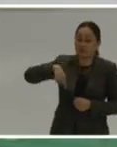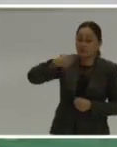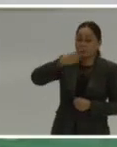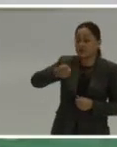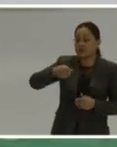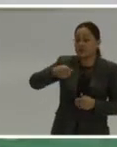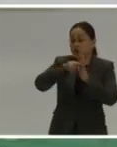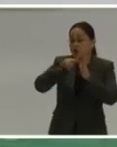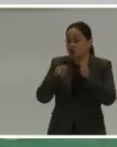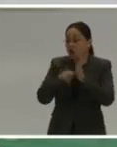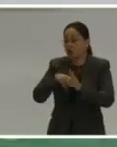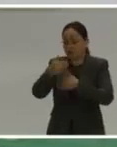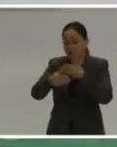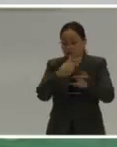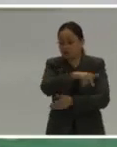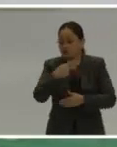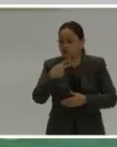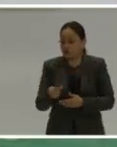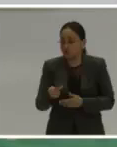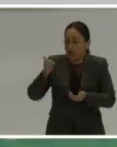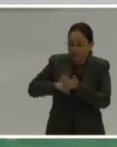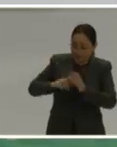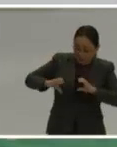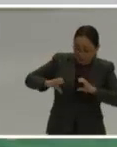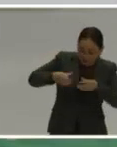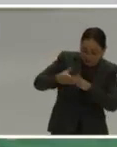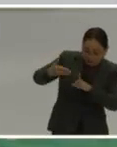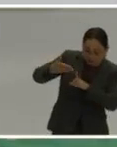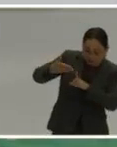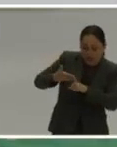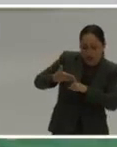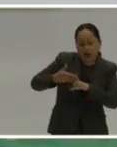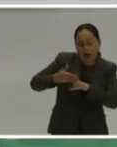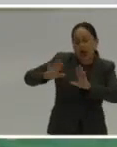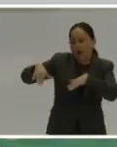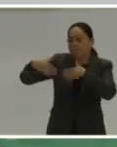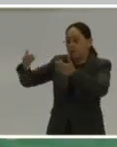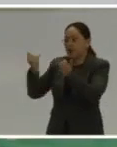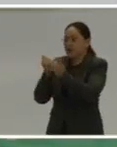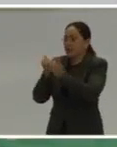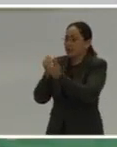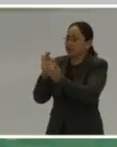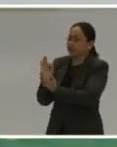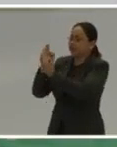Entonces, el reto es interno y es externo.